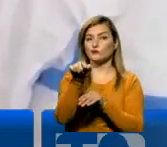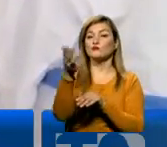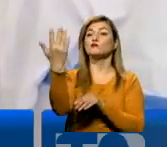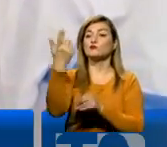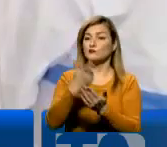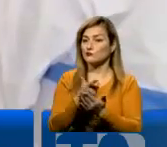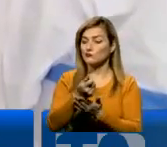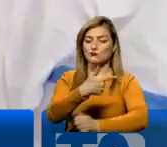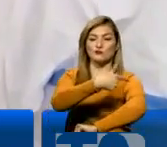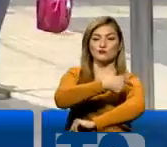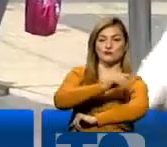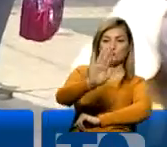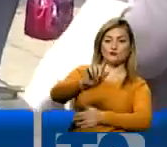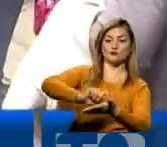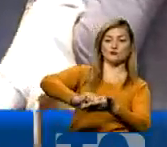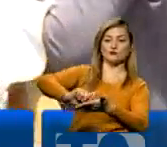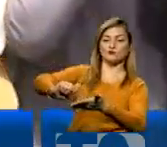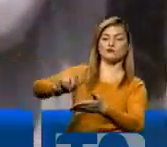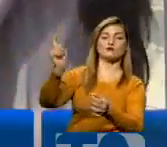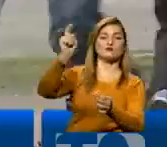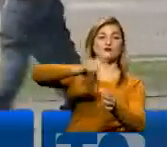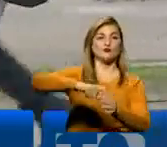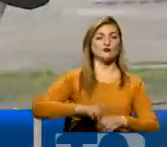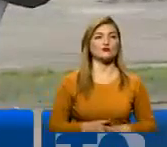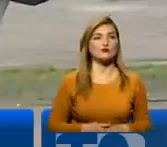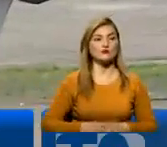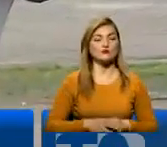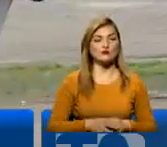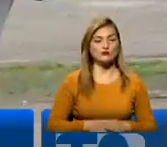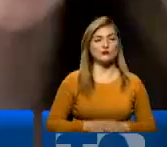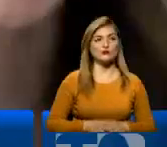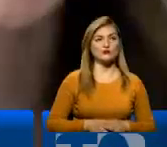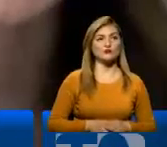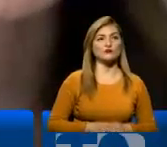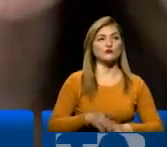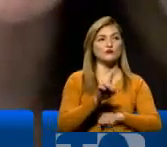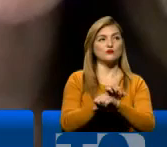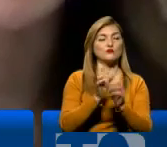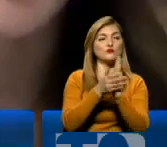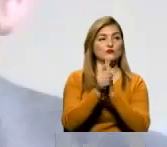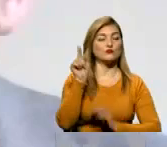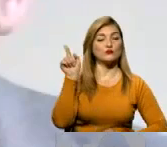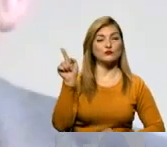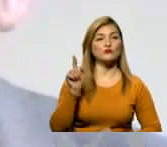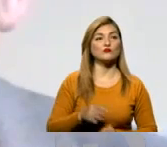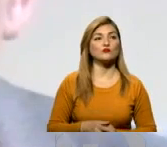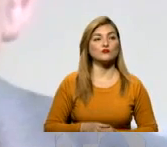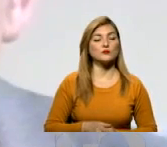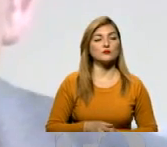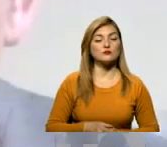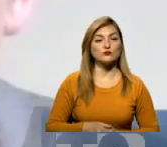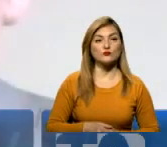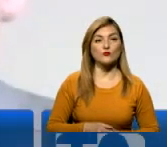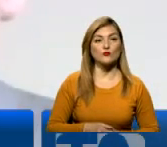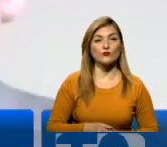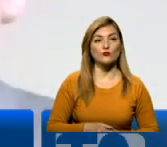público y 7.000 privados. Al respecto plantea varias preguntas el médico y experto epidemiólogo Enrique Terán. ¿Quiénes van a ser el